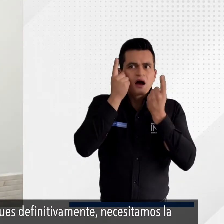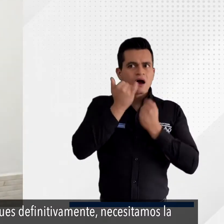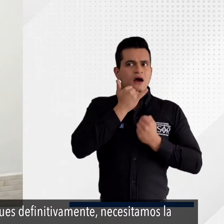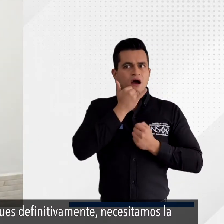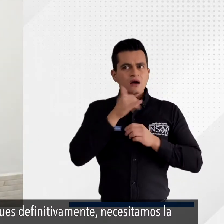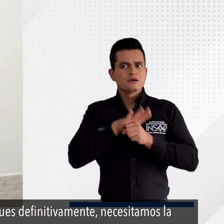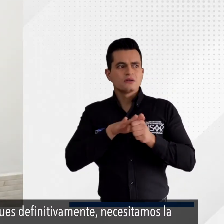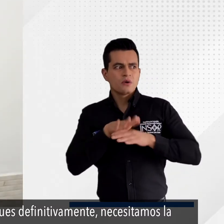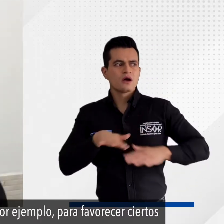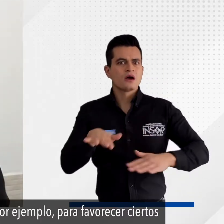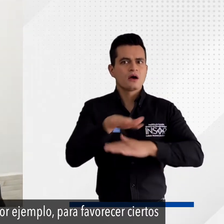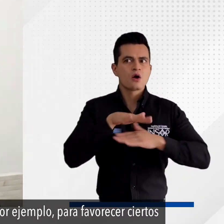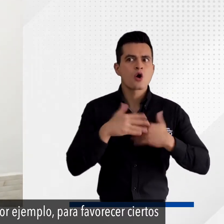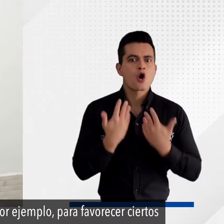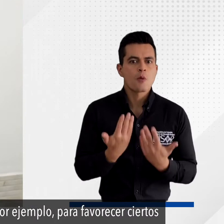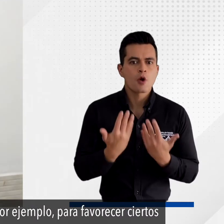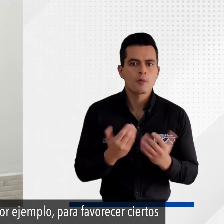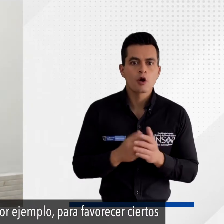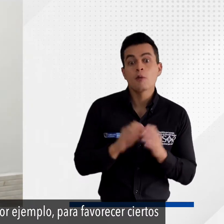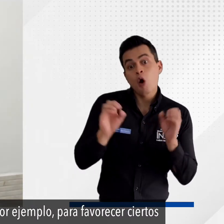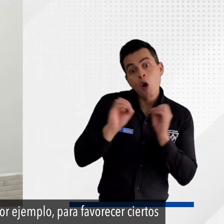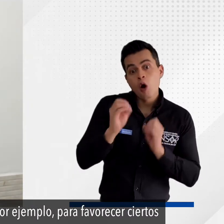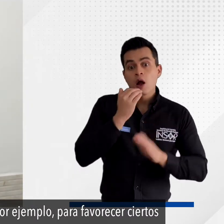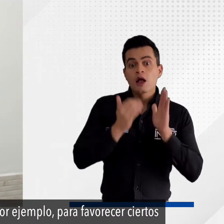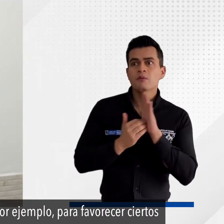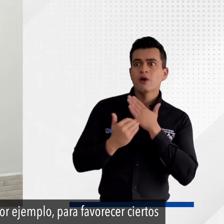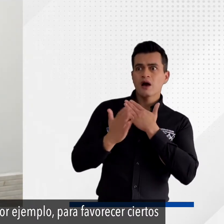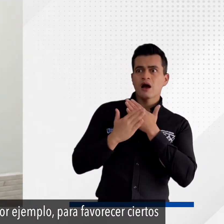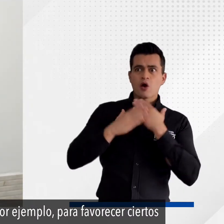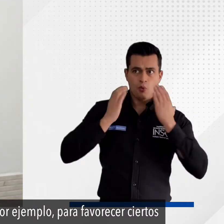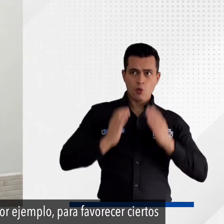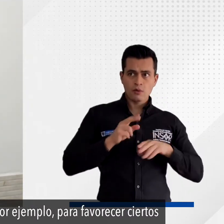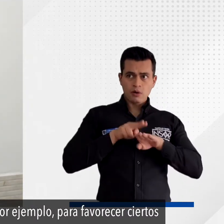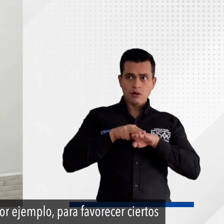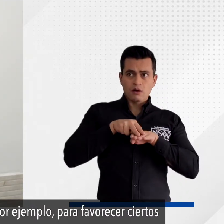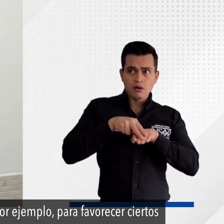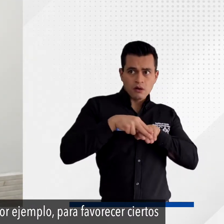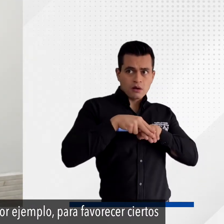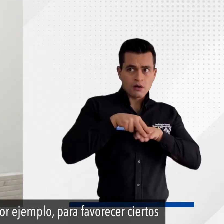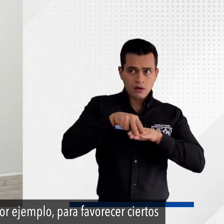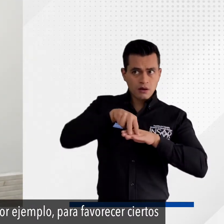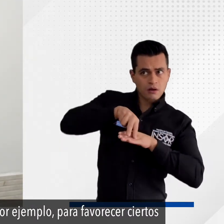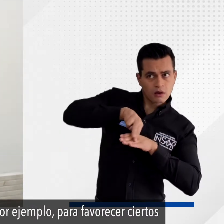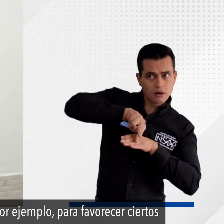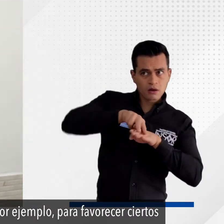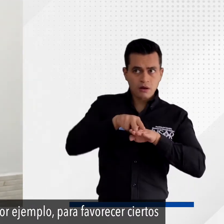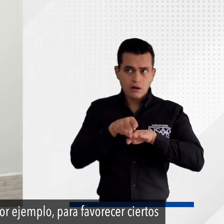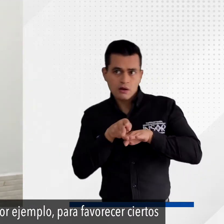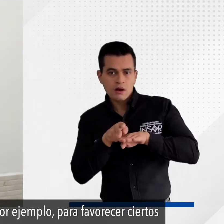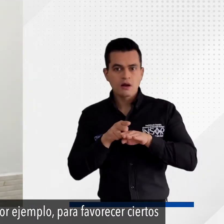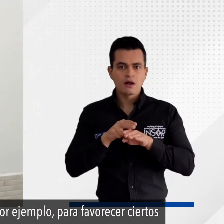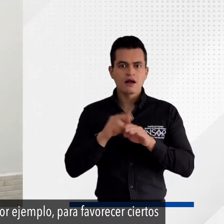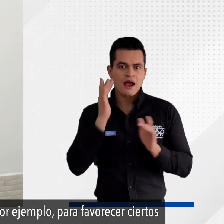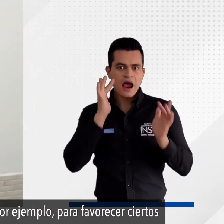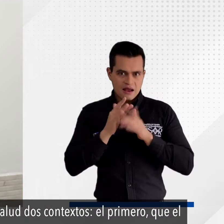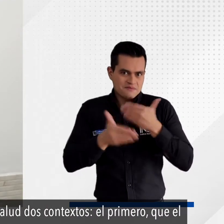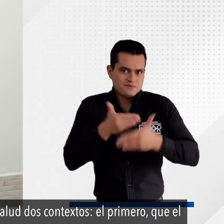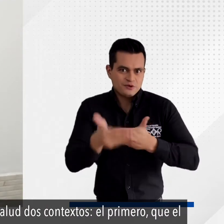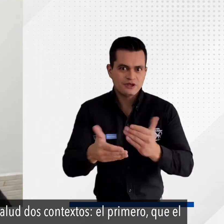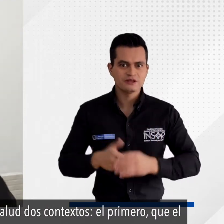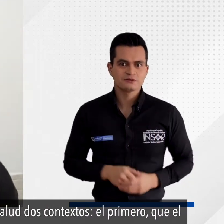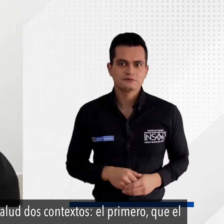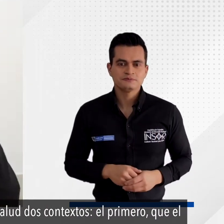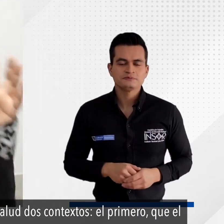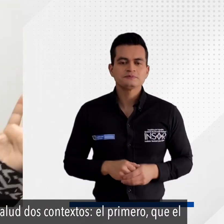qué es lo que está sucediendo, o colaborar con la posición de mi cuerpo, por ejemplo, para favorecer ciertos procedimientos. Pero